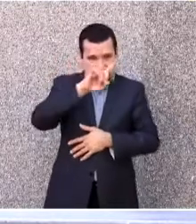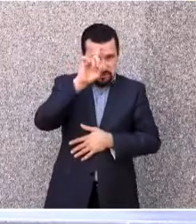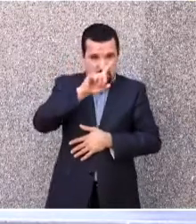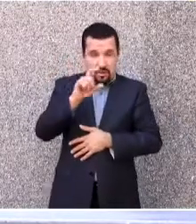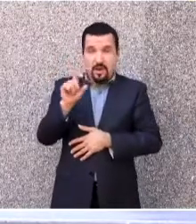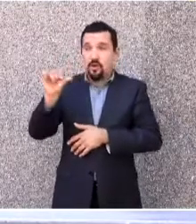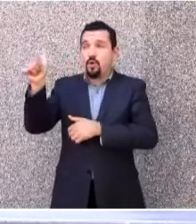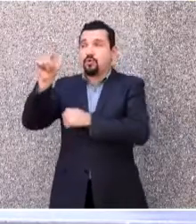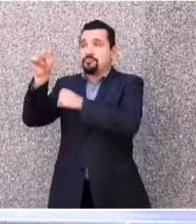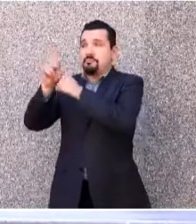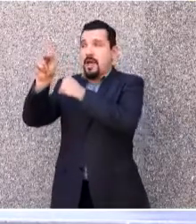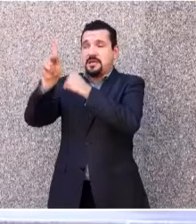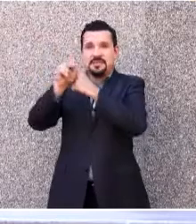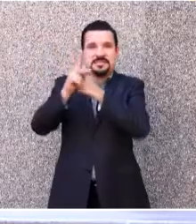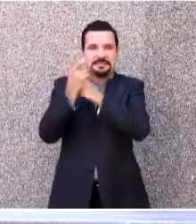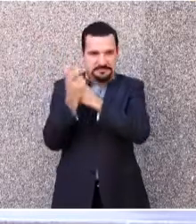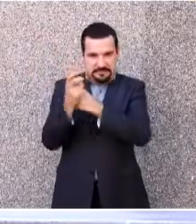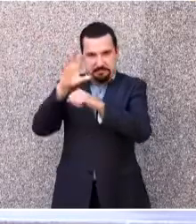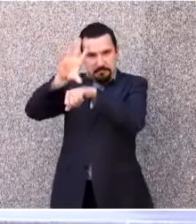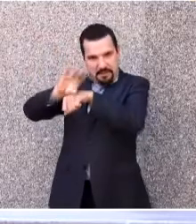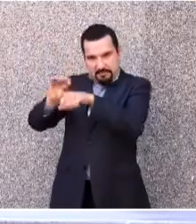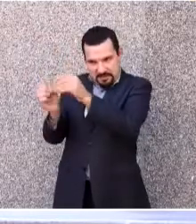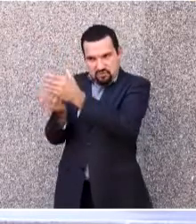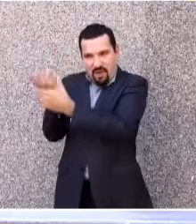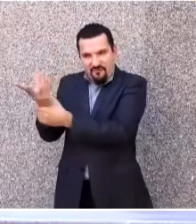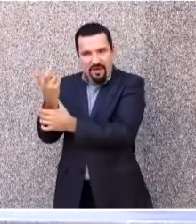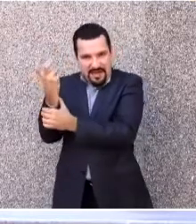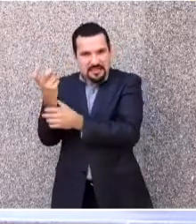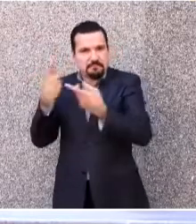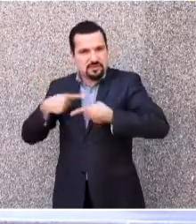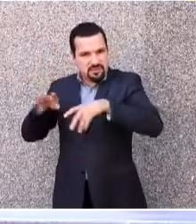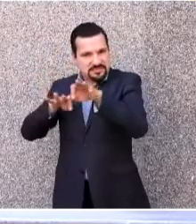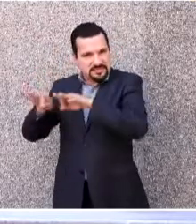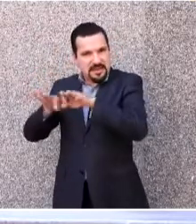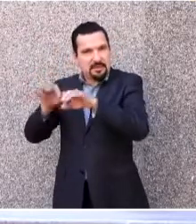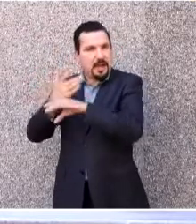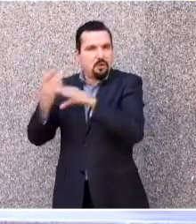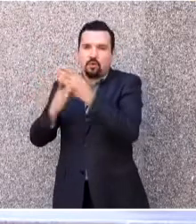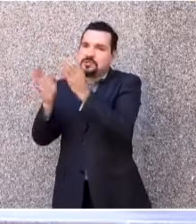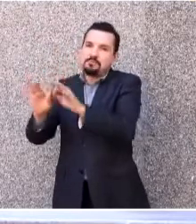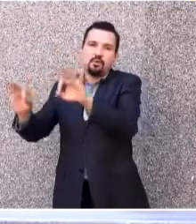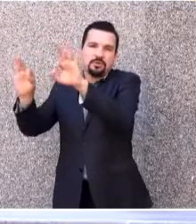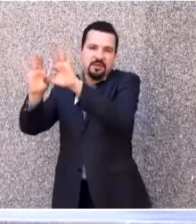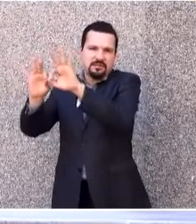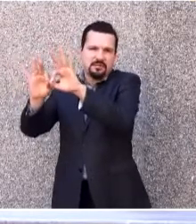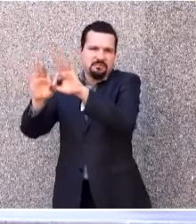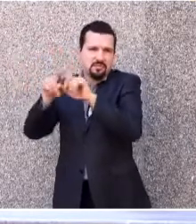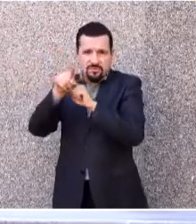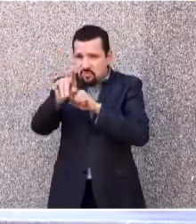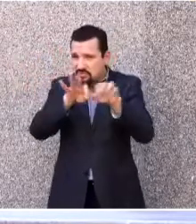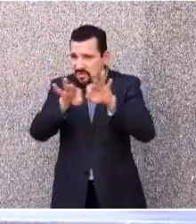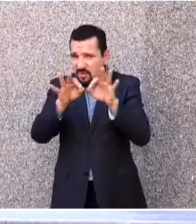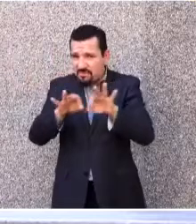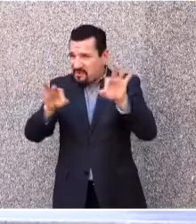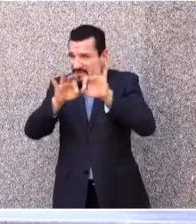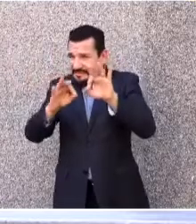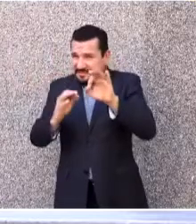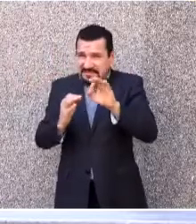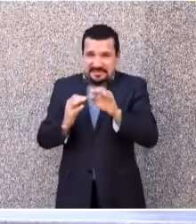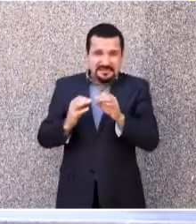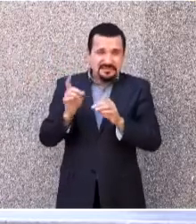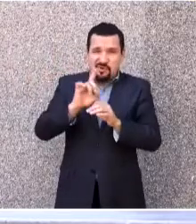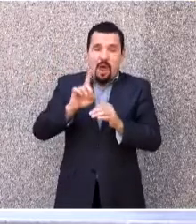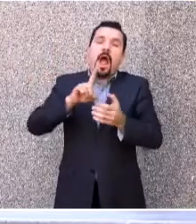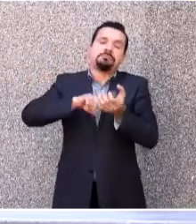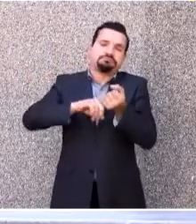del mundo. Una tercera etapa, que es la epidémica, implica ya otra serie de medidas que son francamente